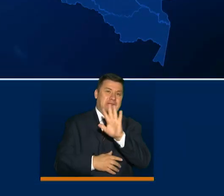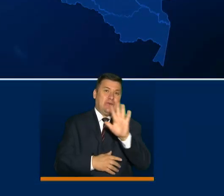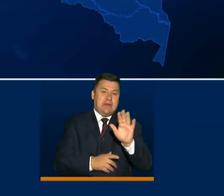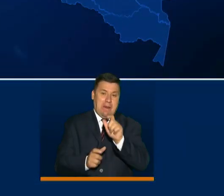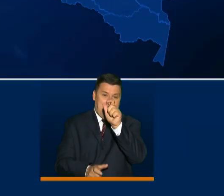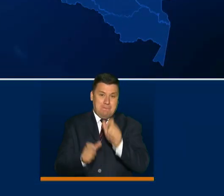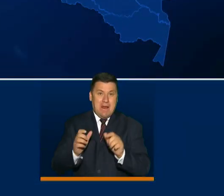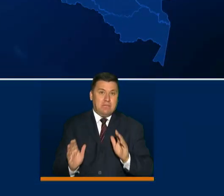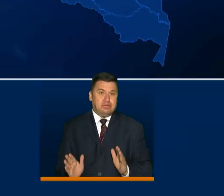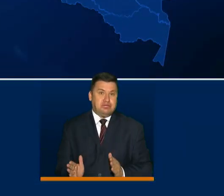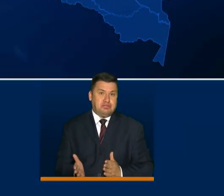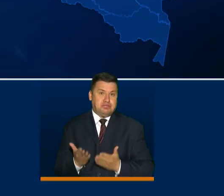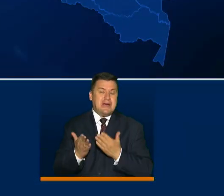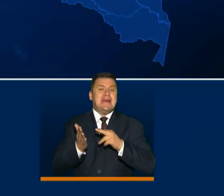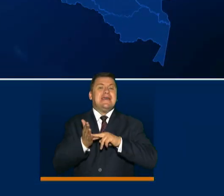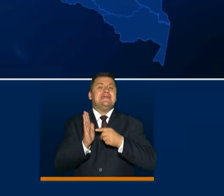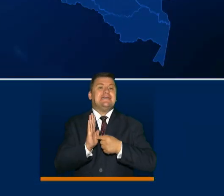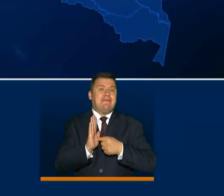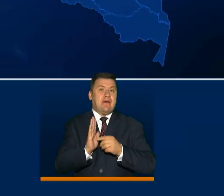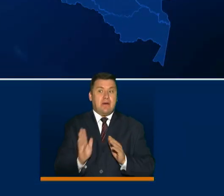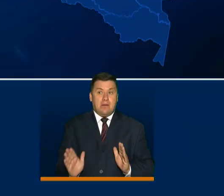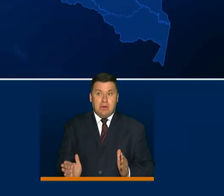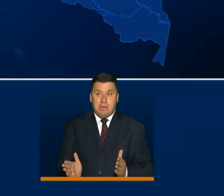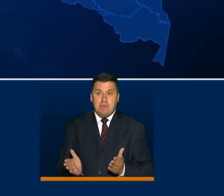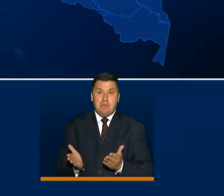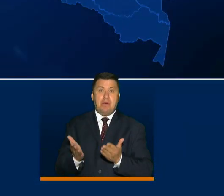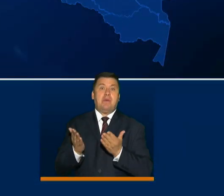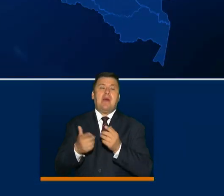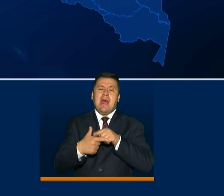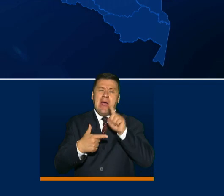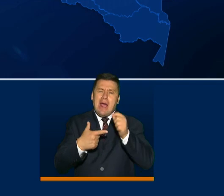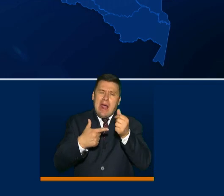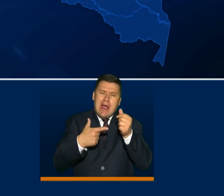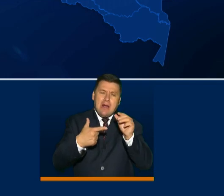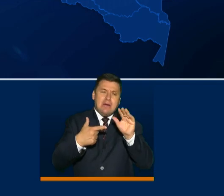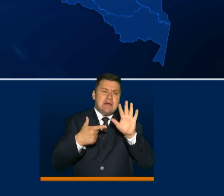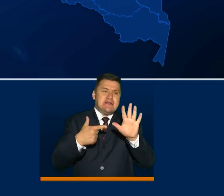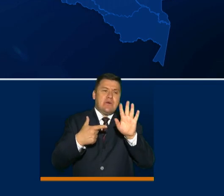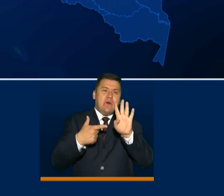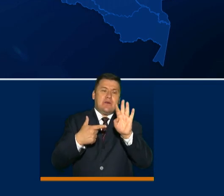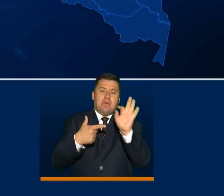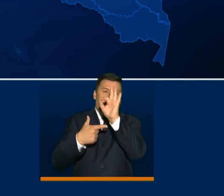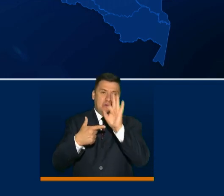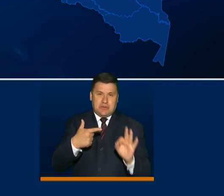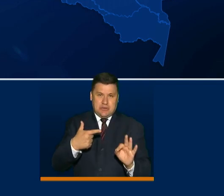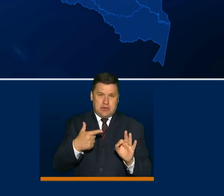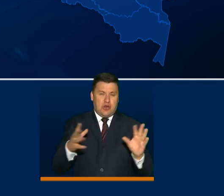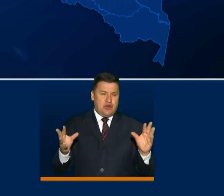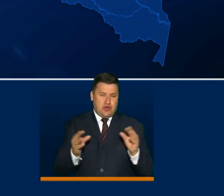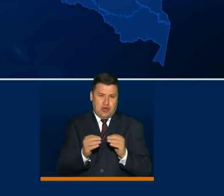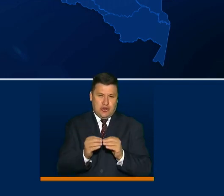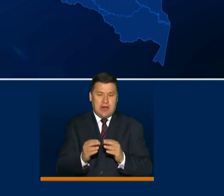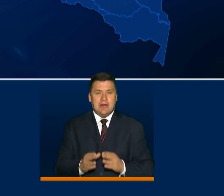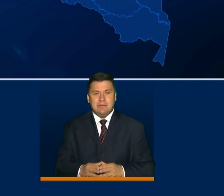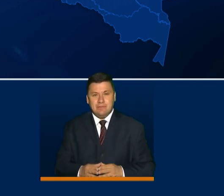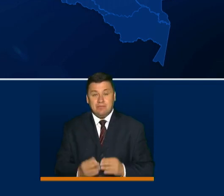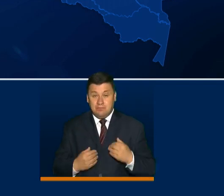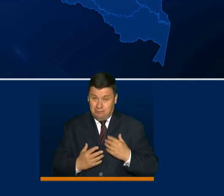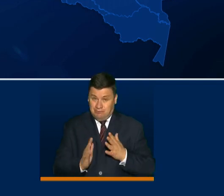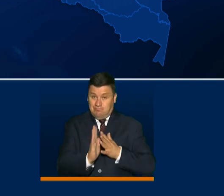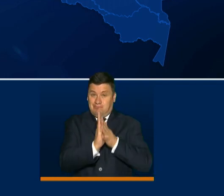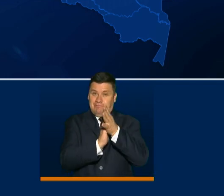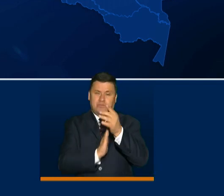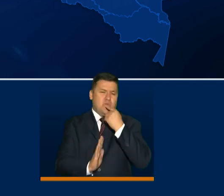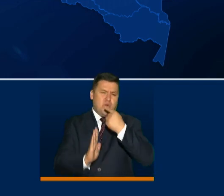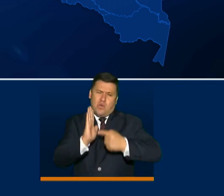192.355 recuperados, lo que quiere decir que los recuperados son casi el 54% del total de casos. Y yo quiero